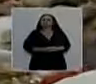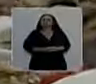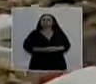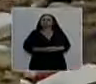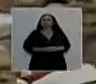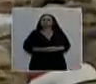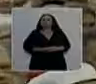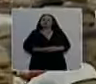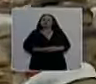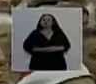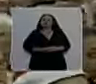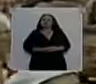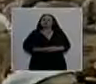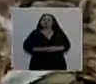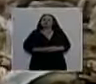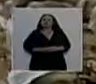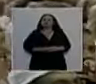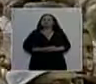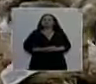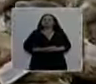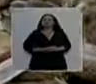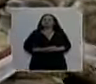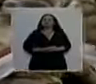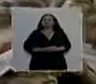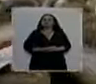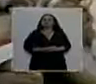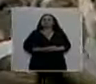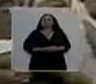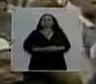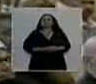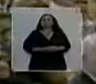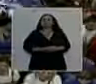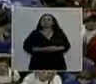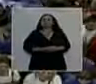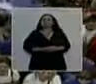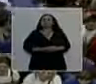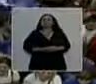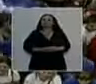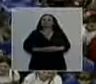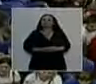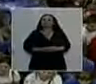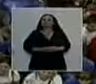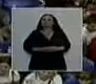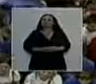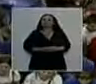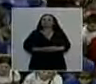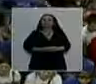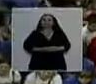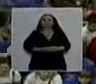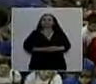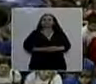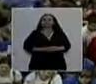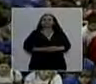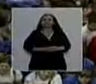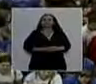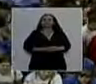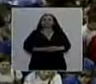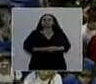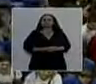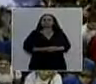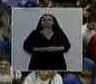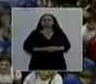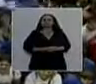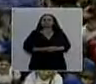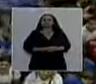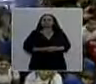motivo de los 30 años de la celebración de los 30 años, Patricia, de la democracia. Así es que habían pasado